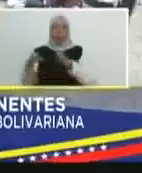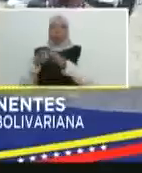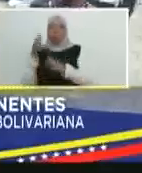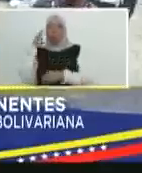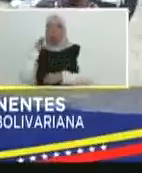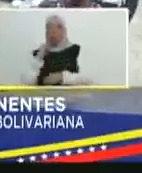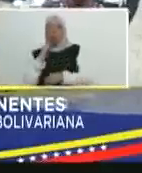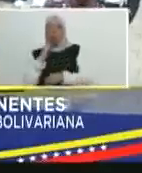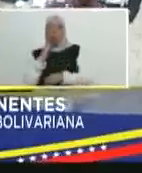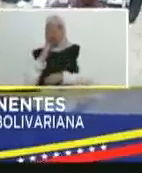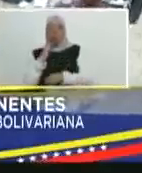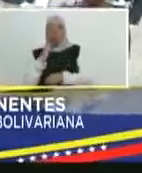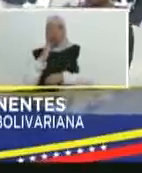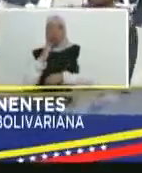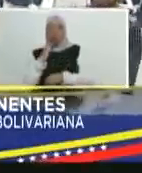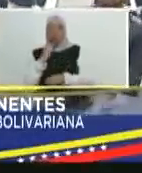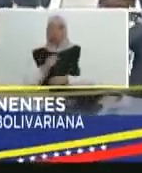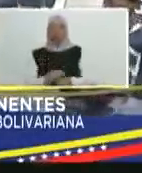Bolivariana.